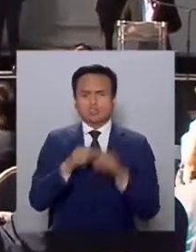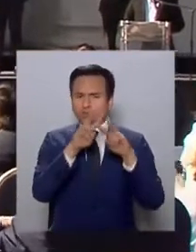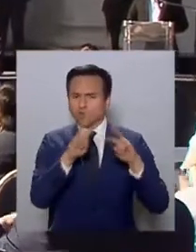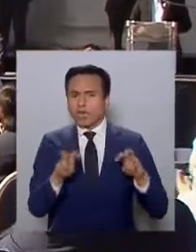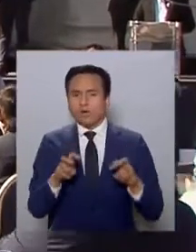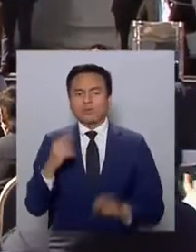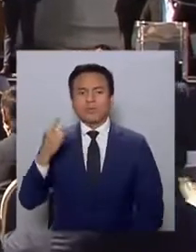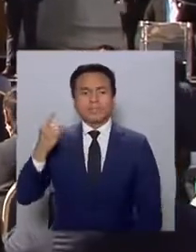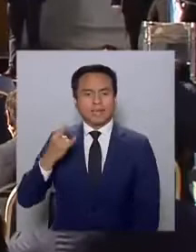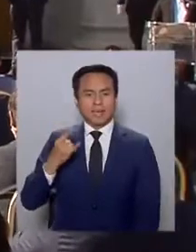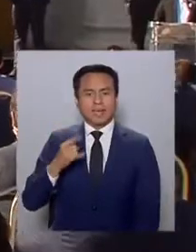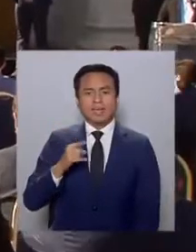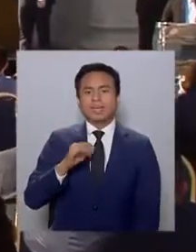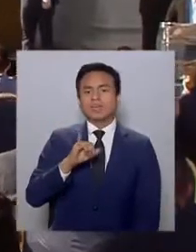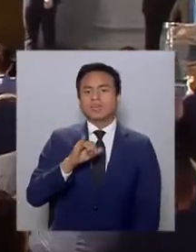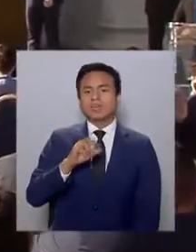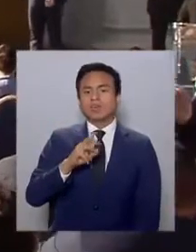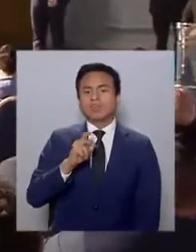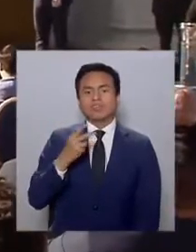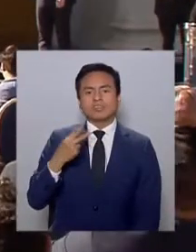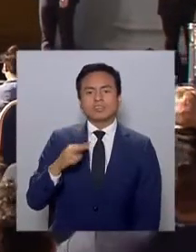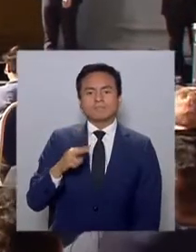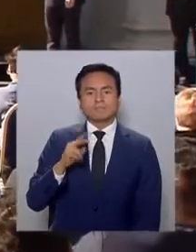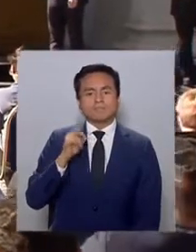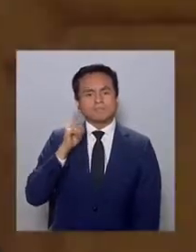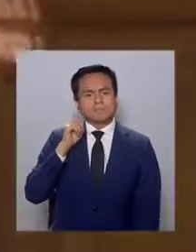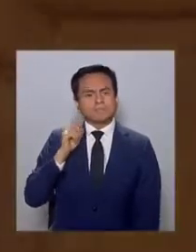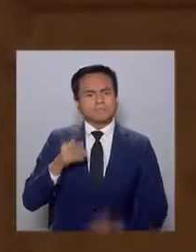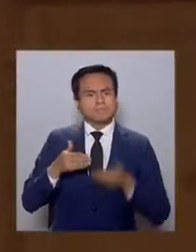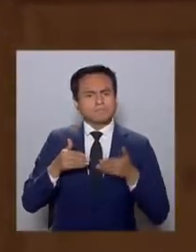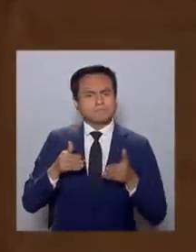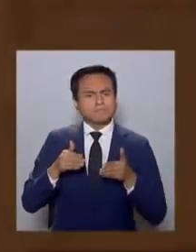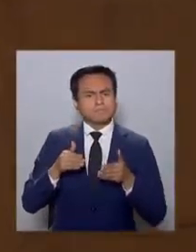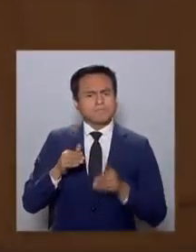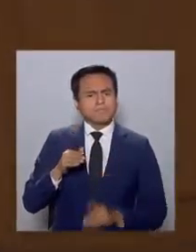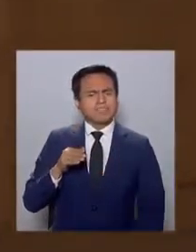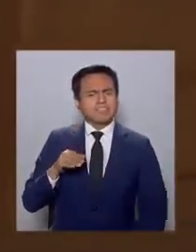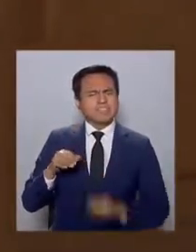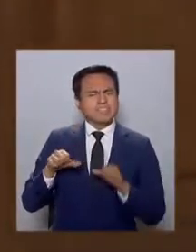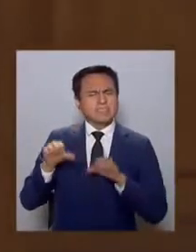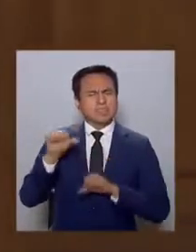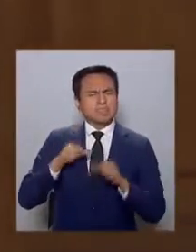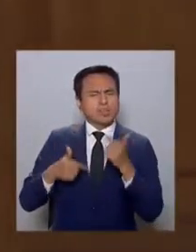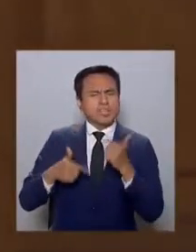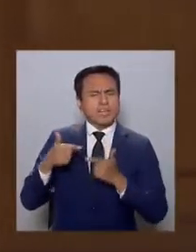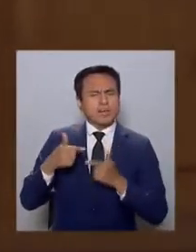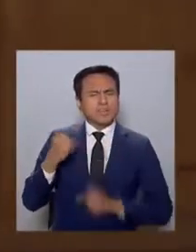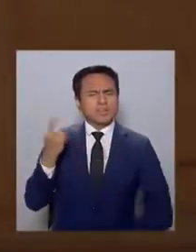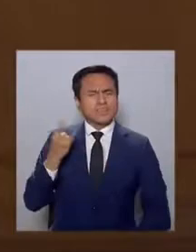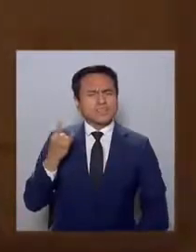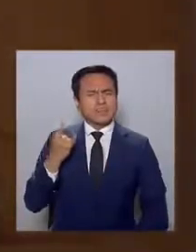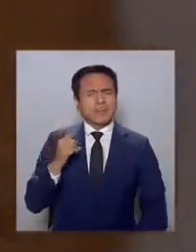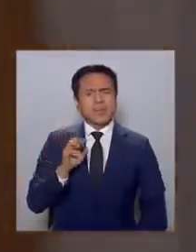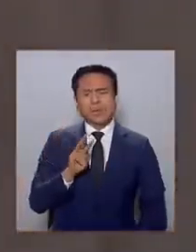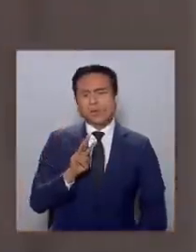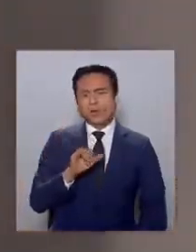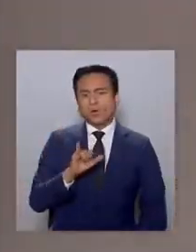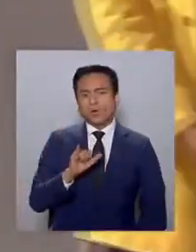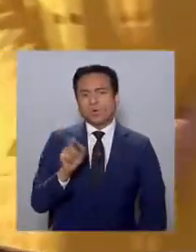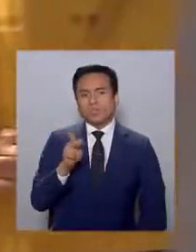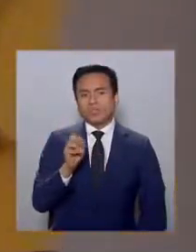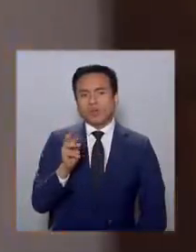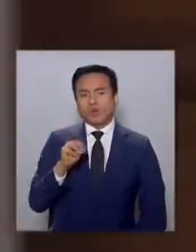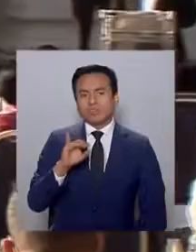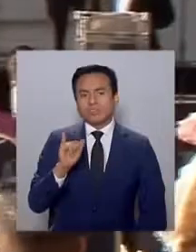de la Universidad de York en Canadá. Doctorada en Ciencias Políticas de la Universidad de